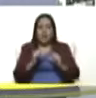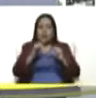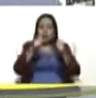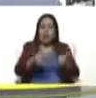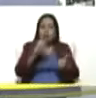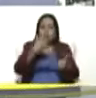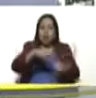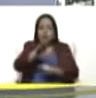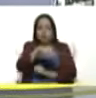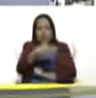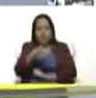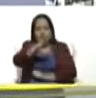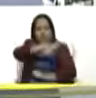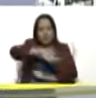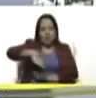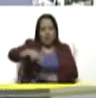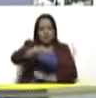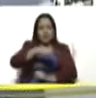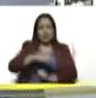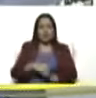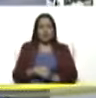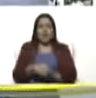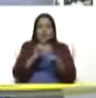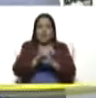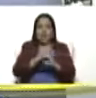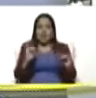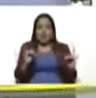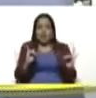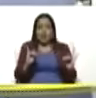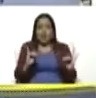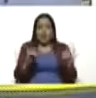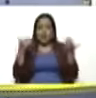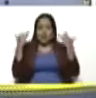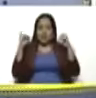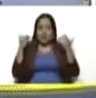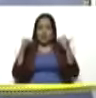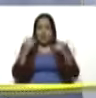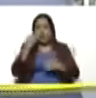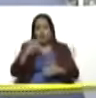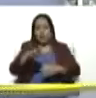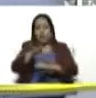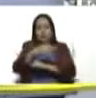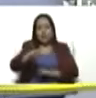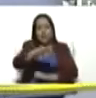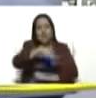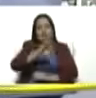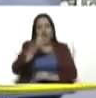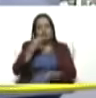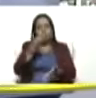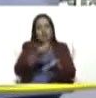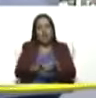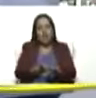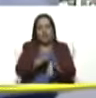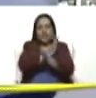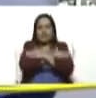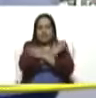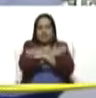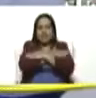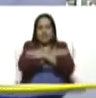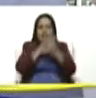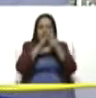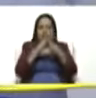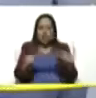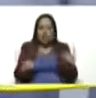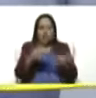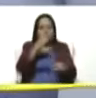buena música del llano, terminamos celebrando con buena música del llano. Muchas gracias. Felicidades a todos